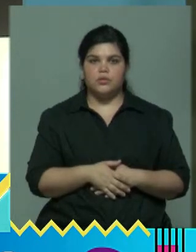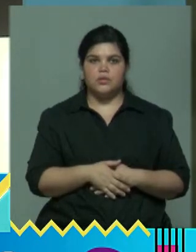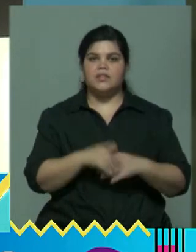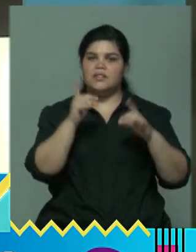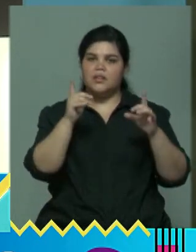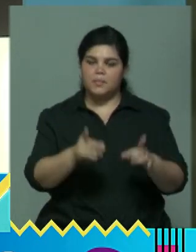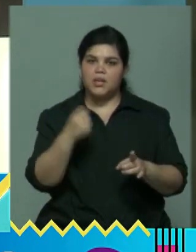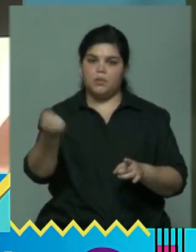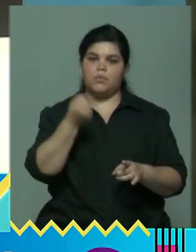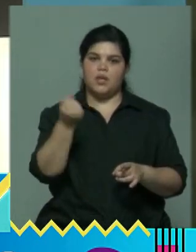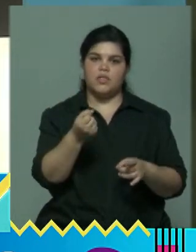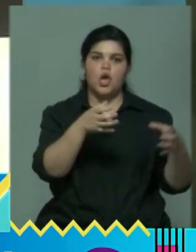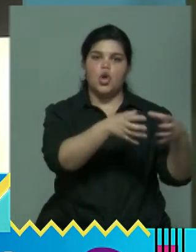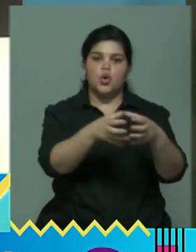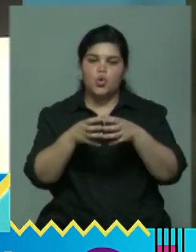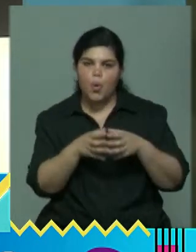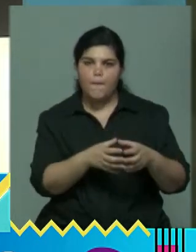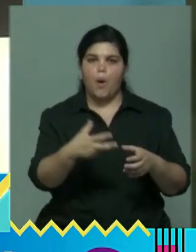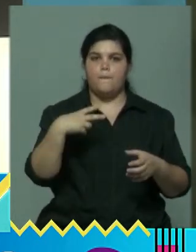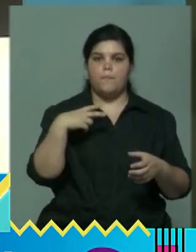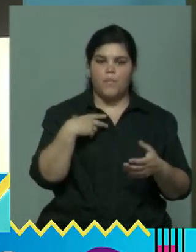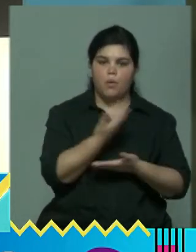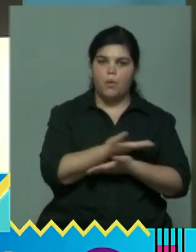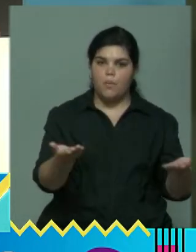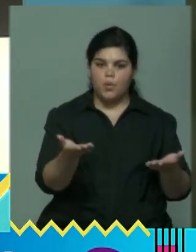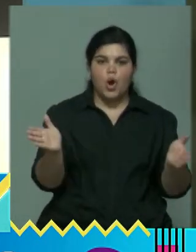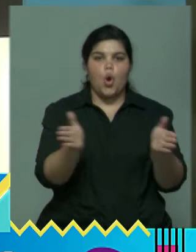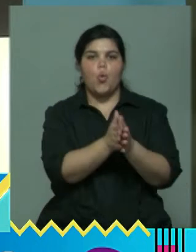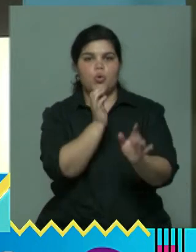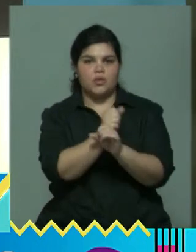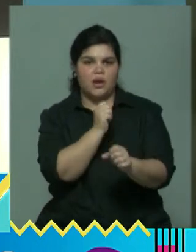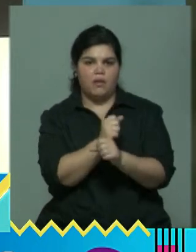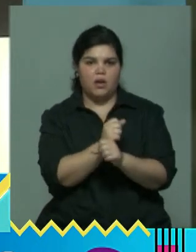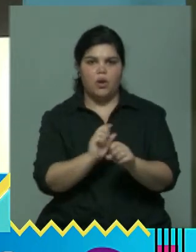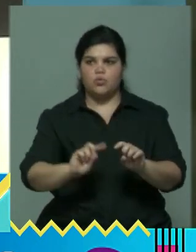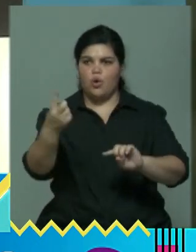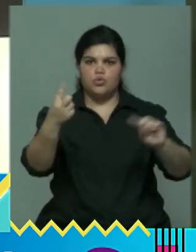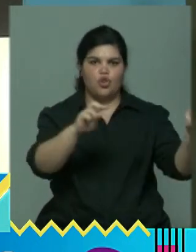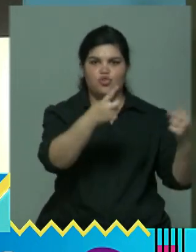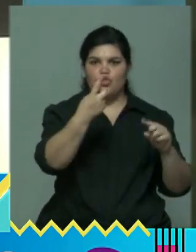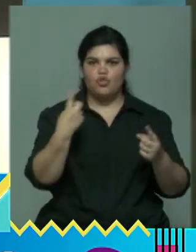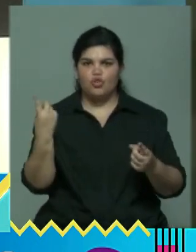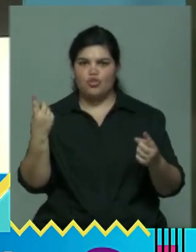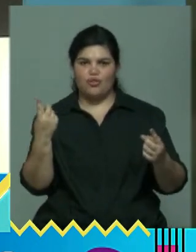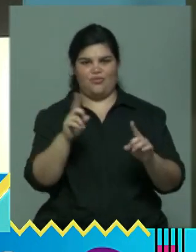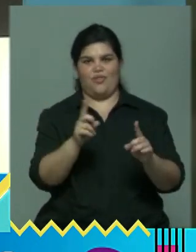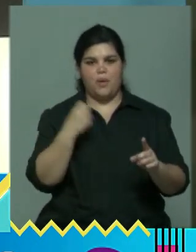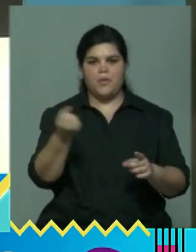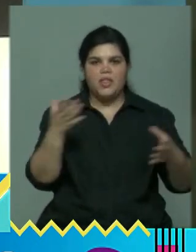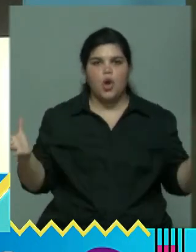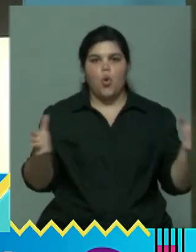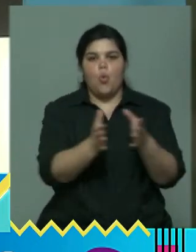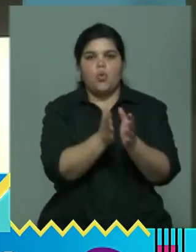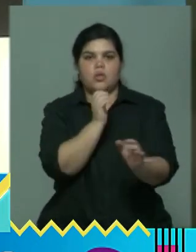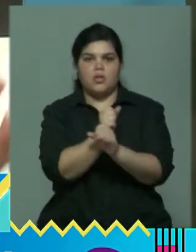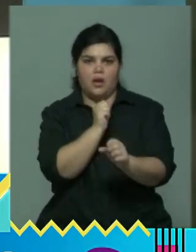los distintos organismos públicos y privados también trabajen juntos, ¿no? Que no son aislados de la sociedad. Entonces un medio privado también debería